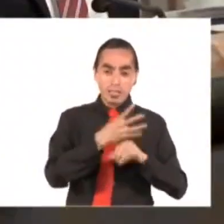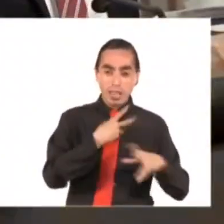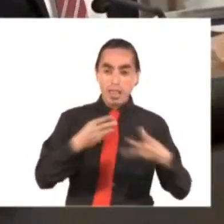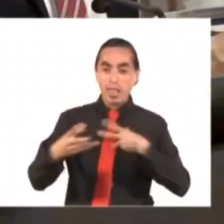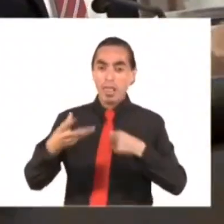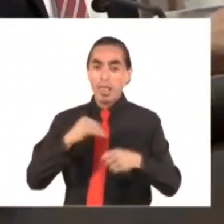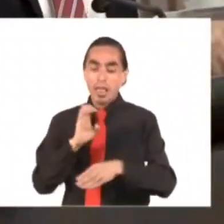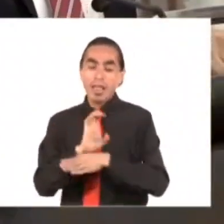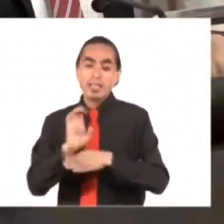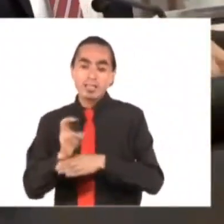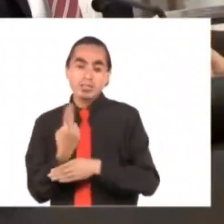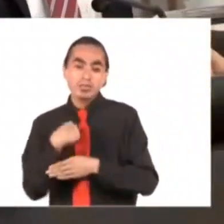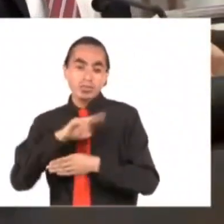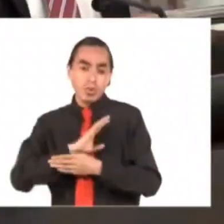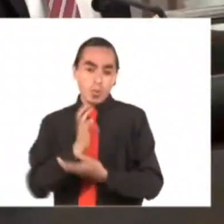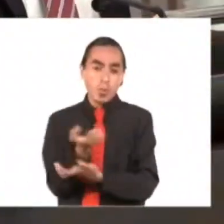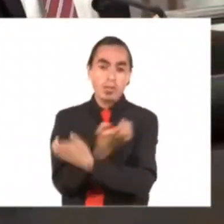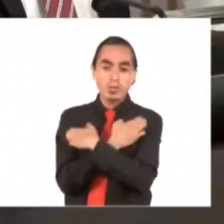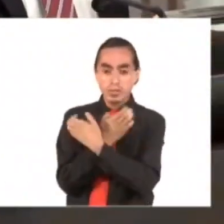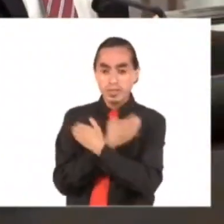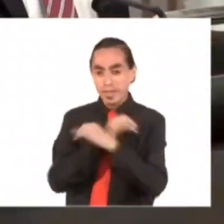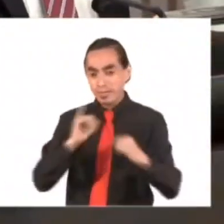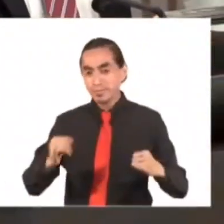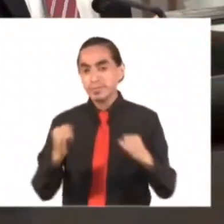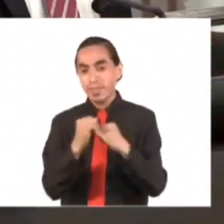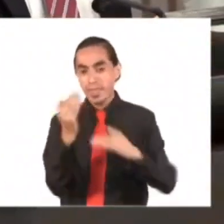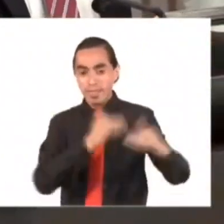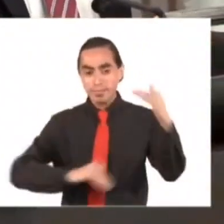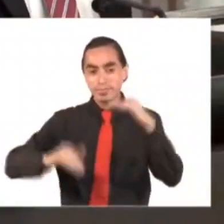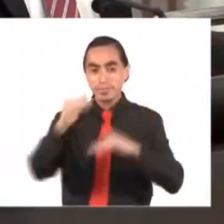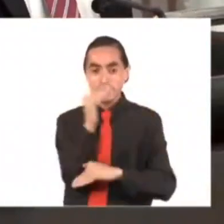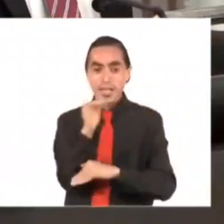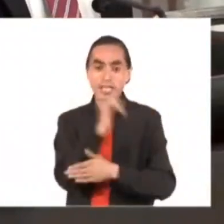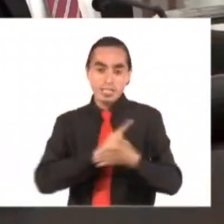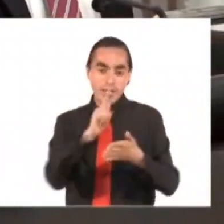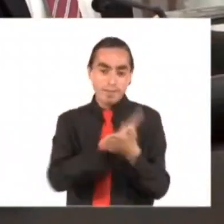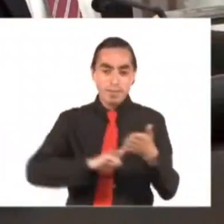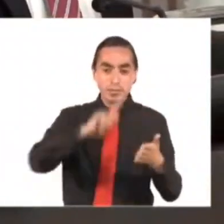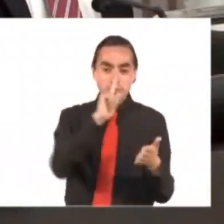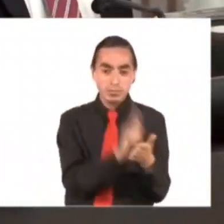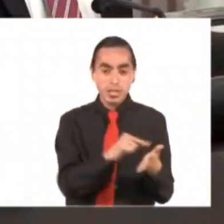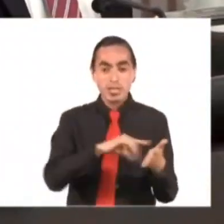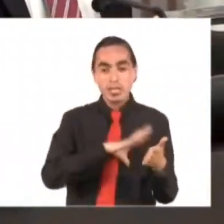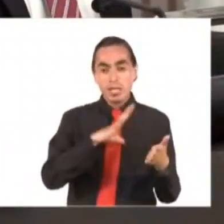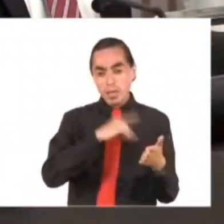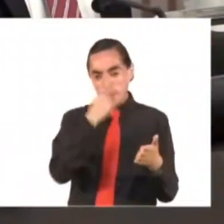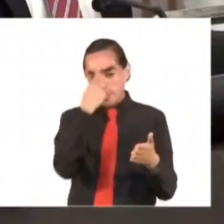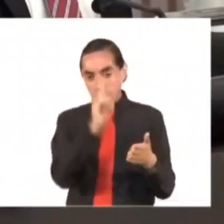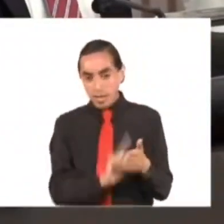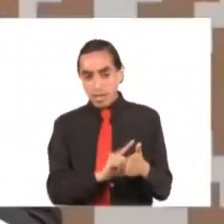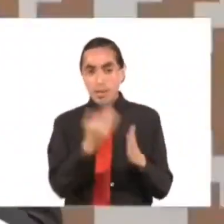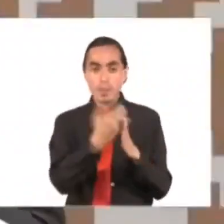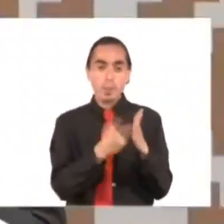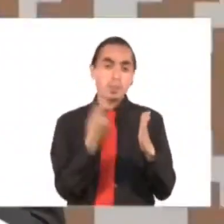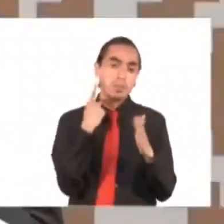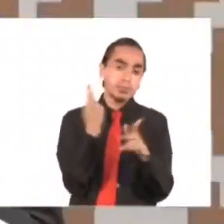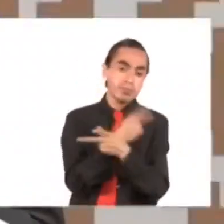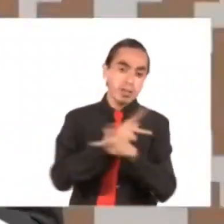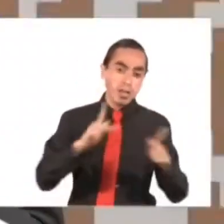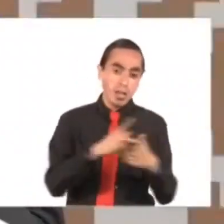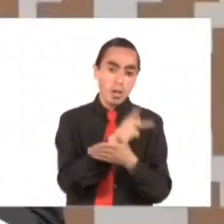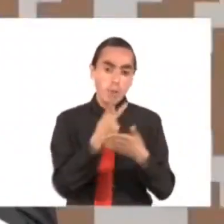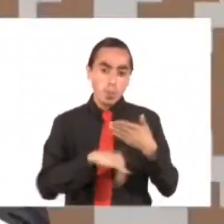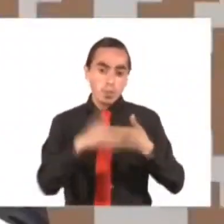las instituciones de educación superior en la formulación de iniciativas de ley, políticas públicas y la instrumentación de programas